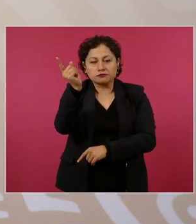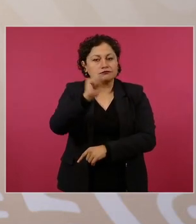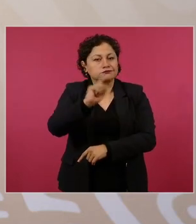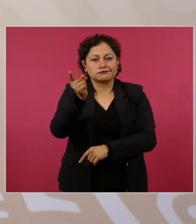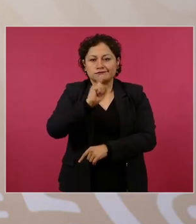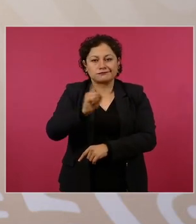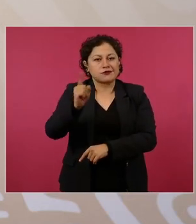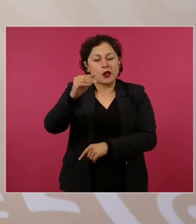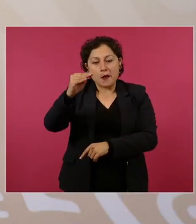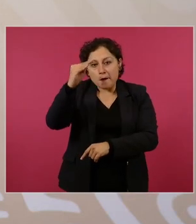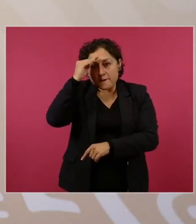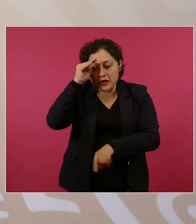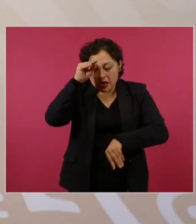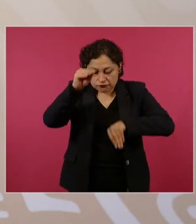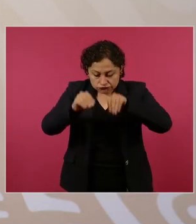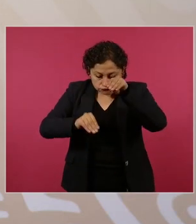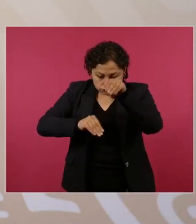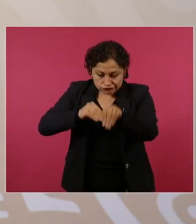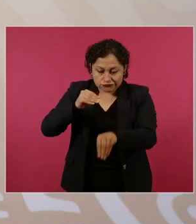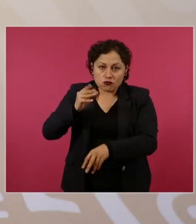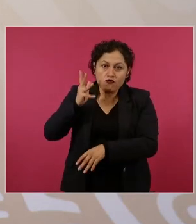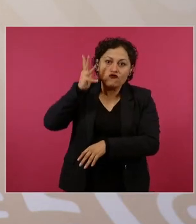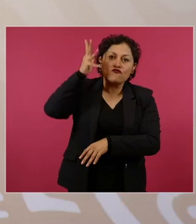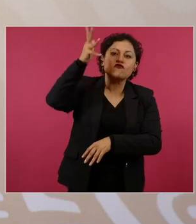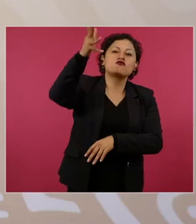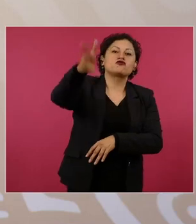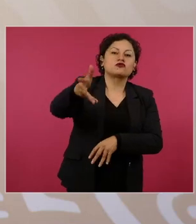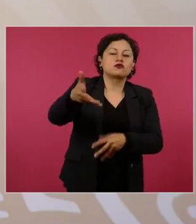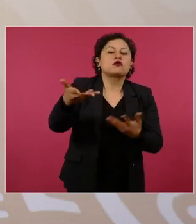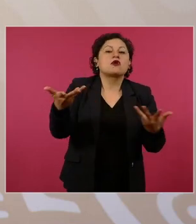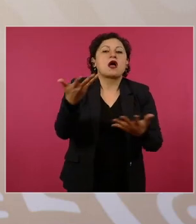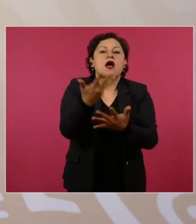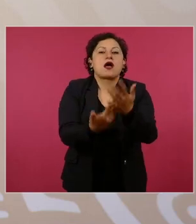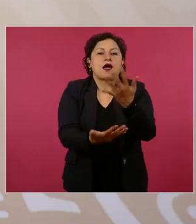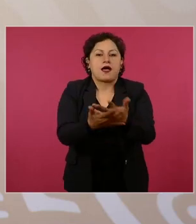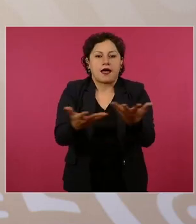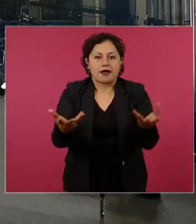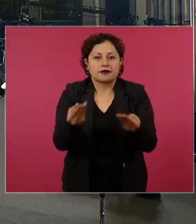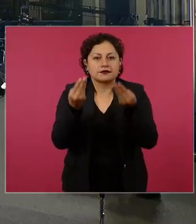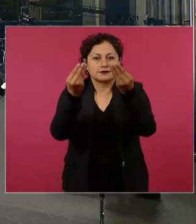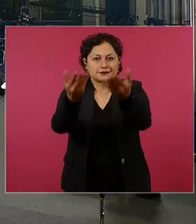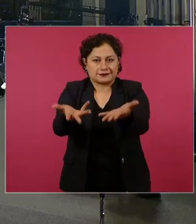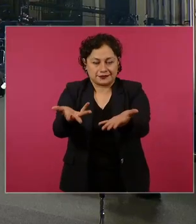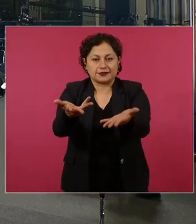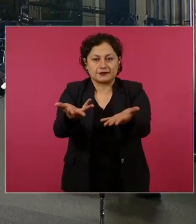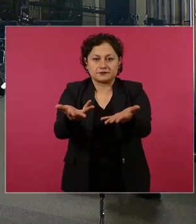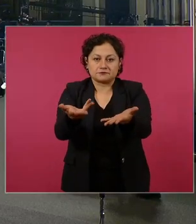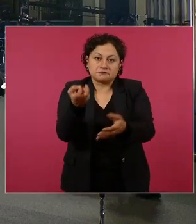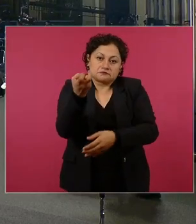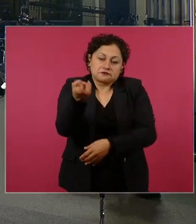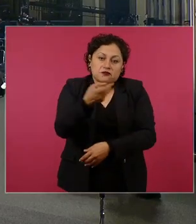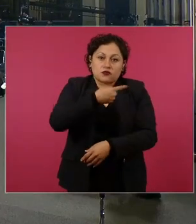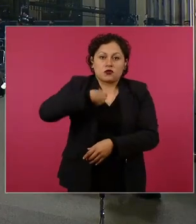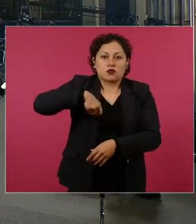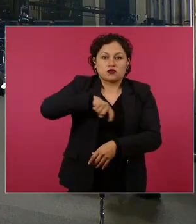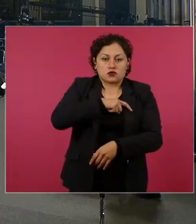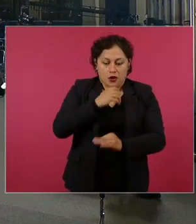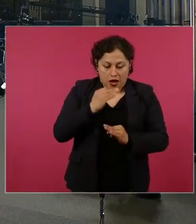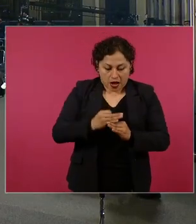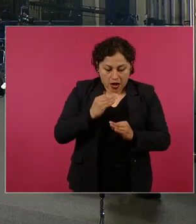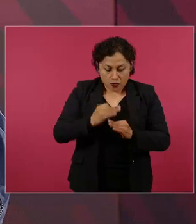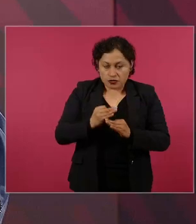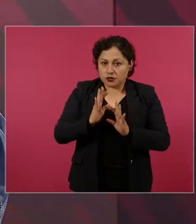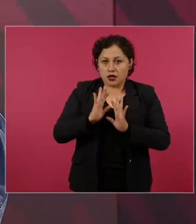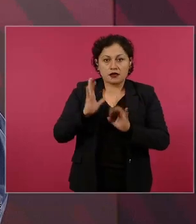en las generaciones futuras, que eso es lo que nos toca. Ya nosotros ya vamos de salida, ya hasta